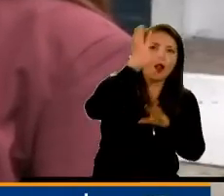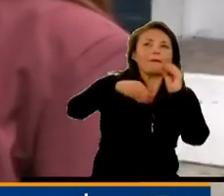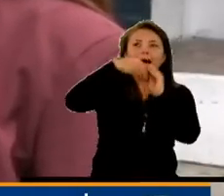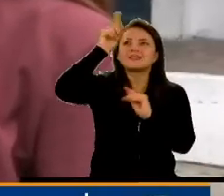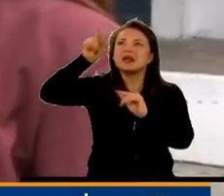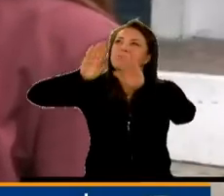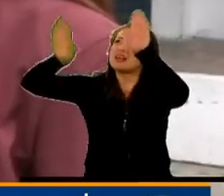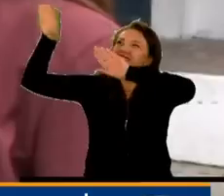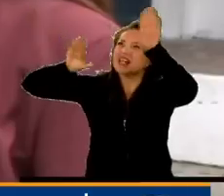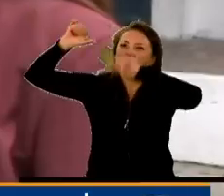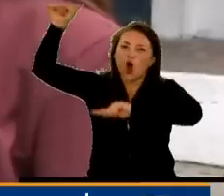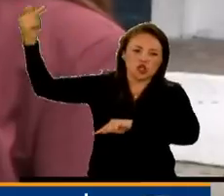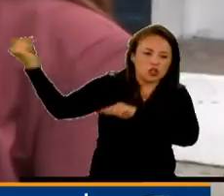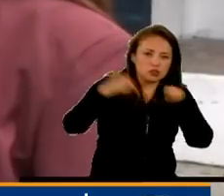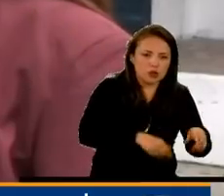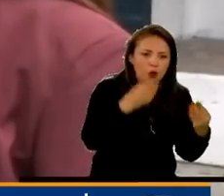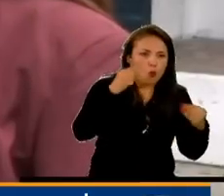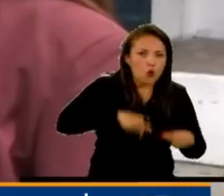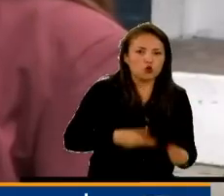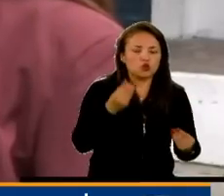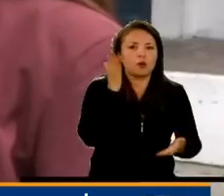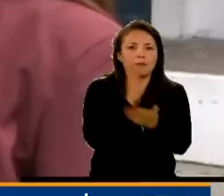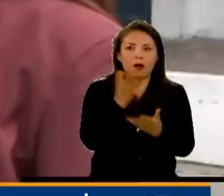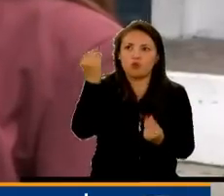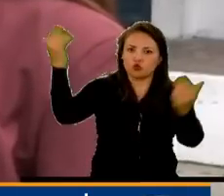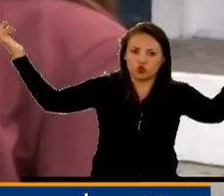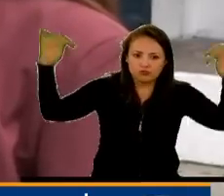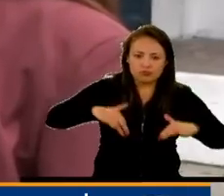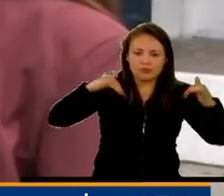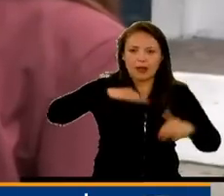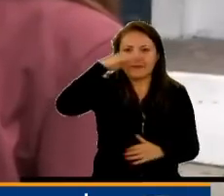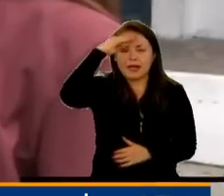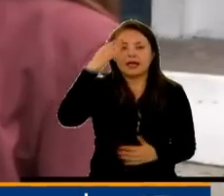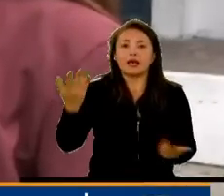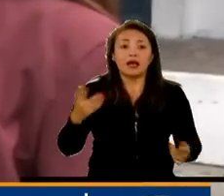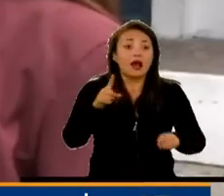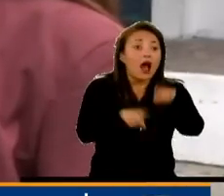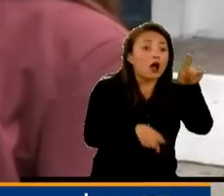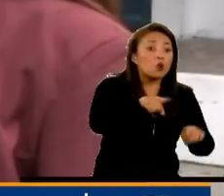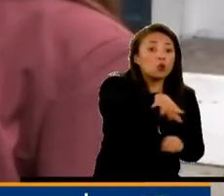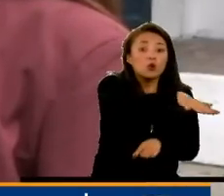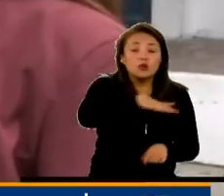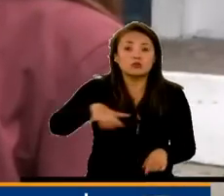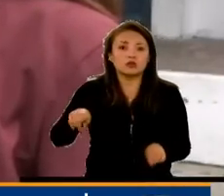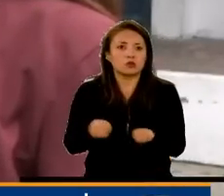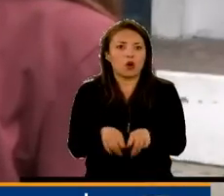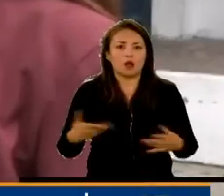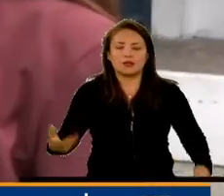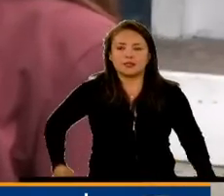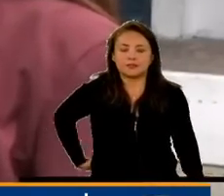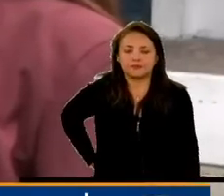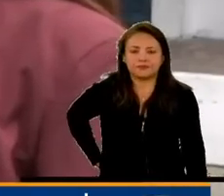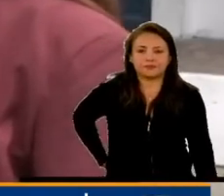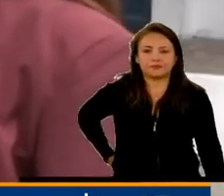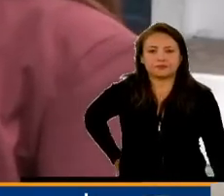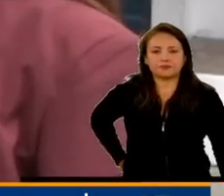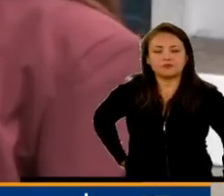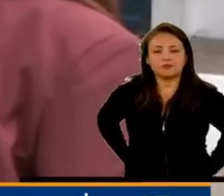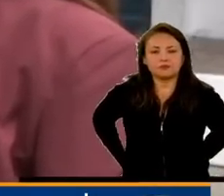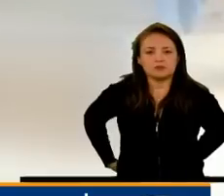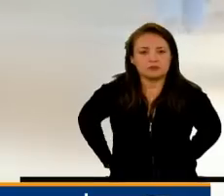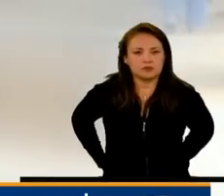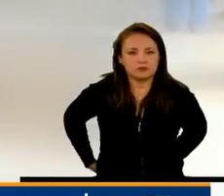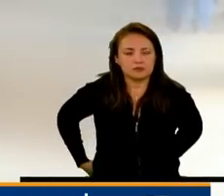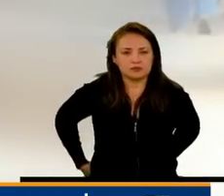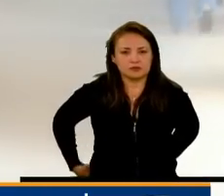viniendo a la ciudad de Medellín. Son muchos los que están llegando acá. Y hay sitios que se están convirtiendo en lugares peligrosos para los